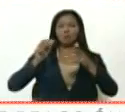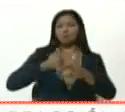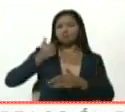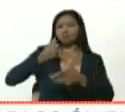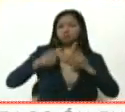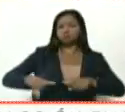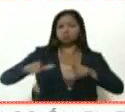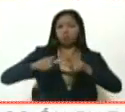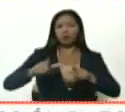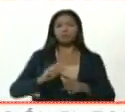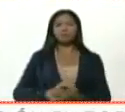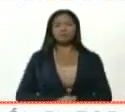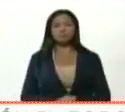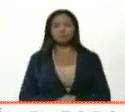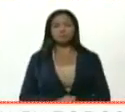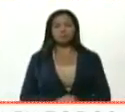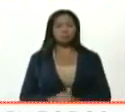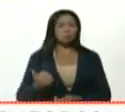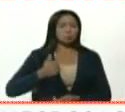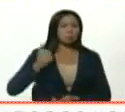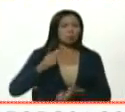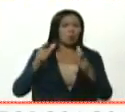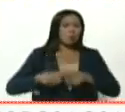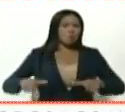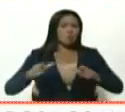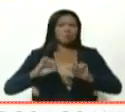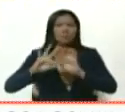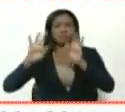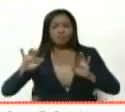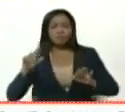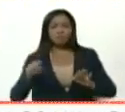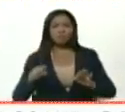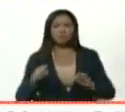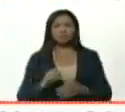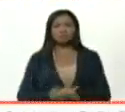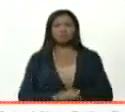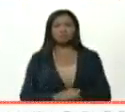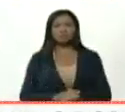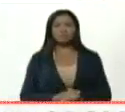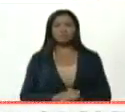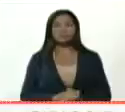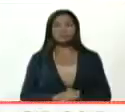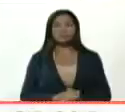cualquier escenario, en cualquier escenario y en cualquier momento.